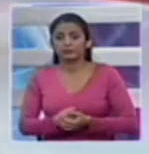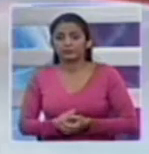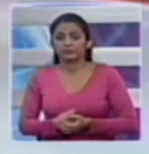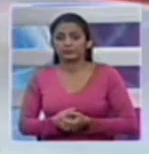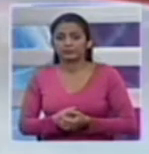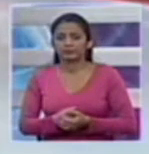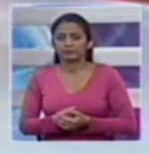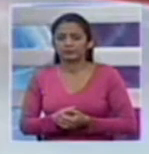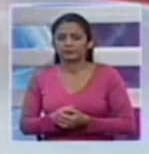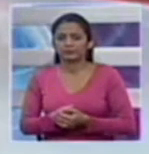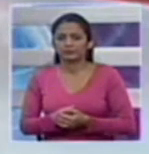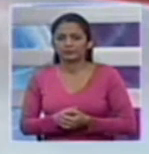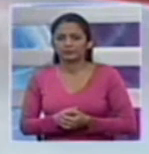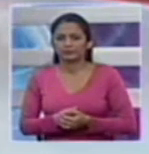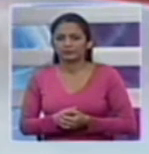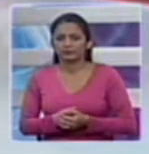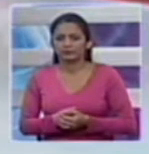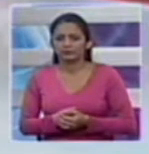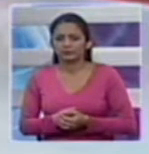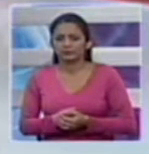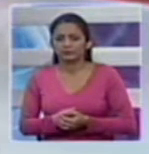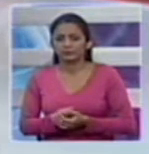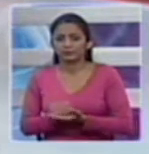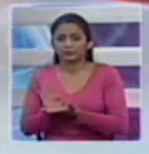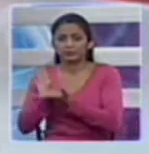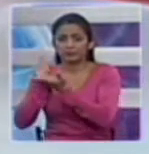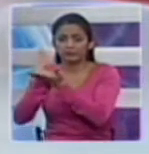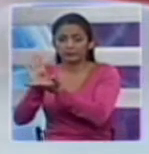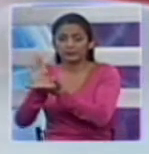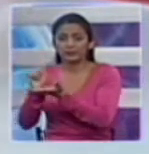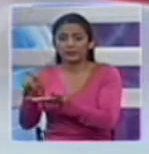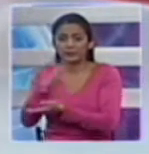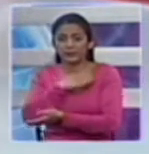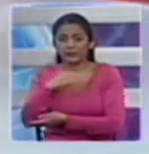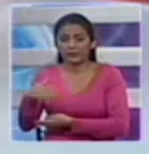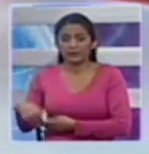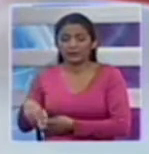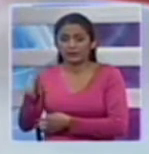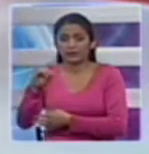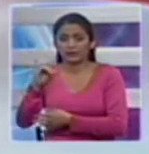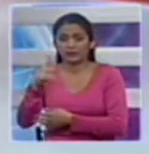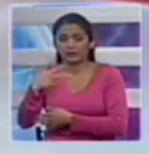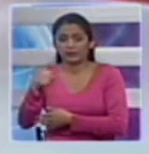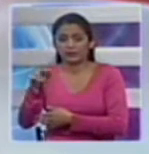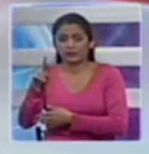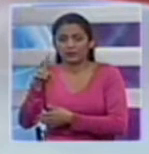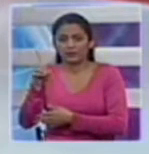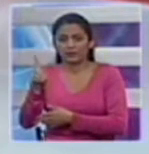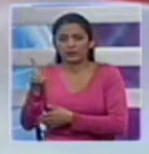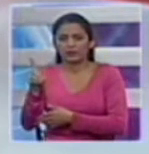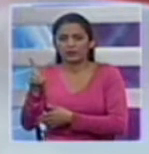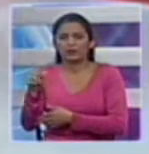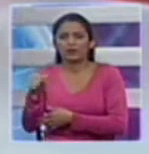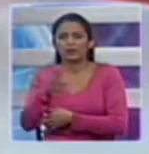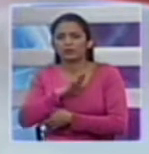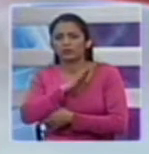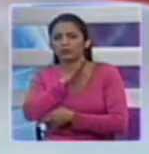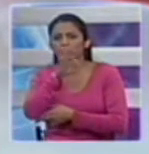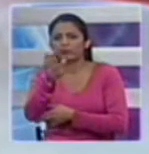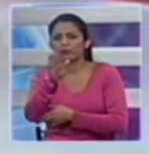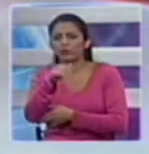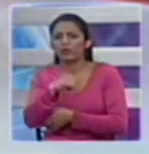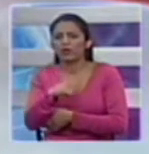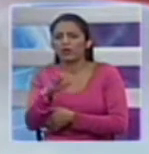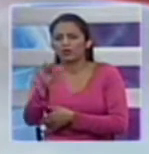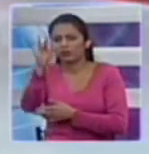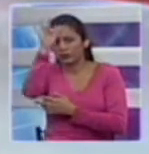Presidente del Consejo Directivo del Instituto de Seguridad Social, Richard Espinosa, recorrió las obras de construcción del Centro Materno Infantil que